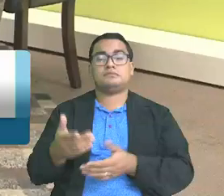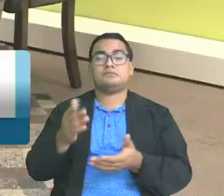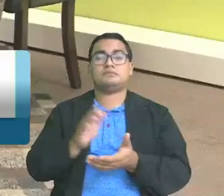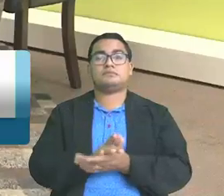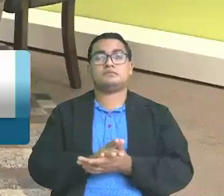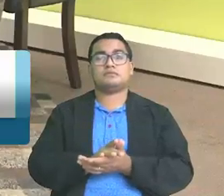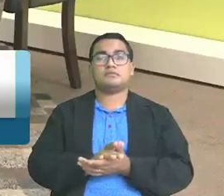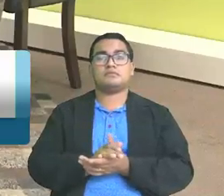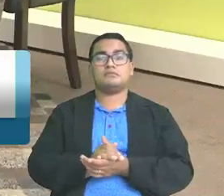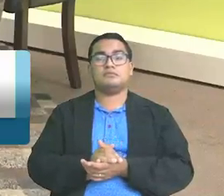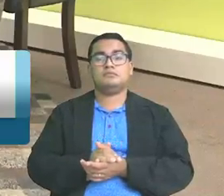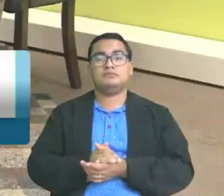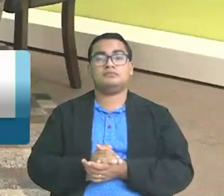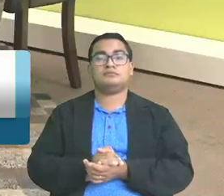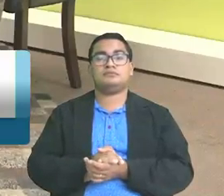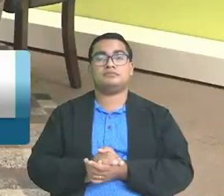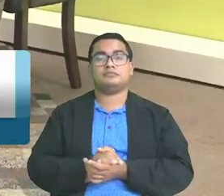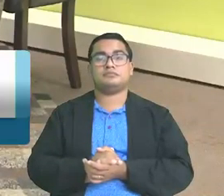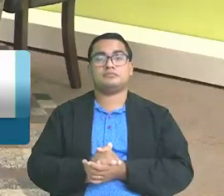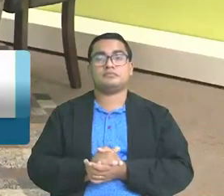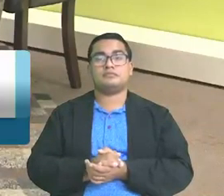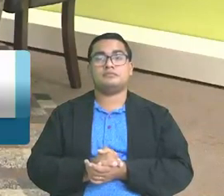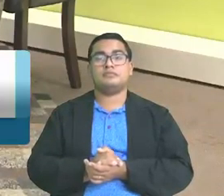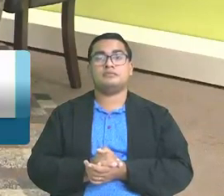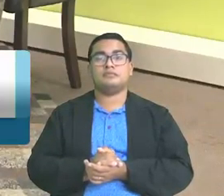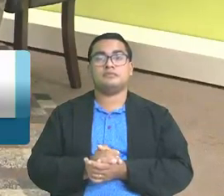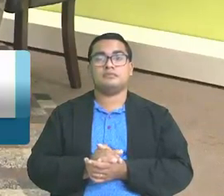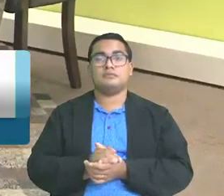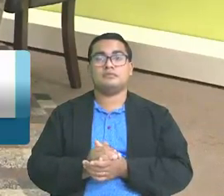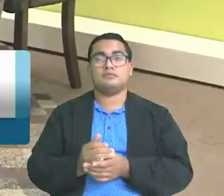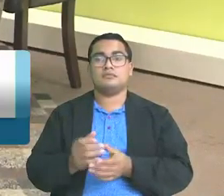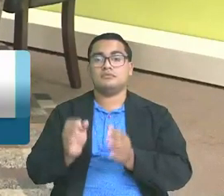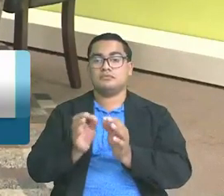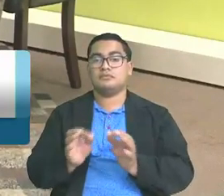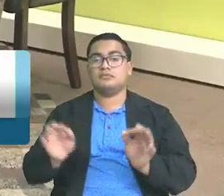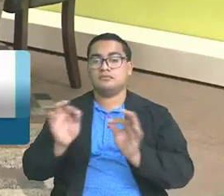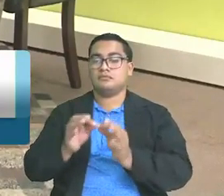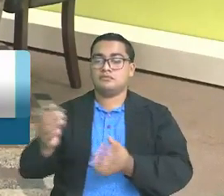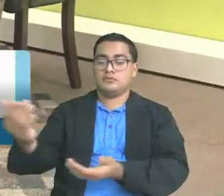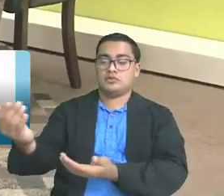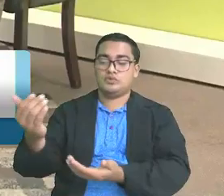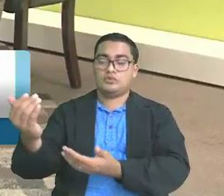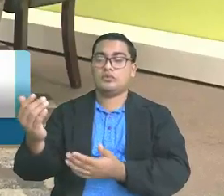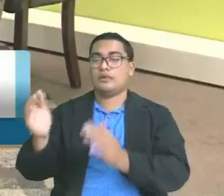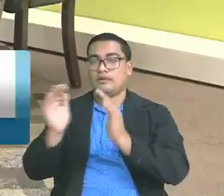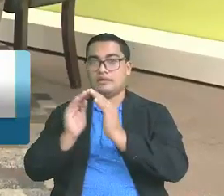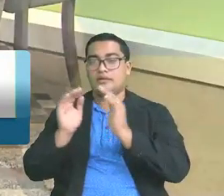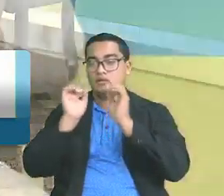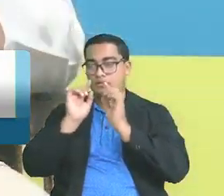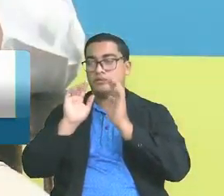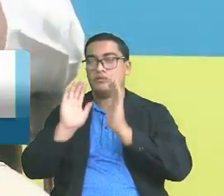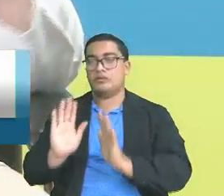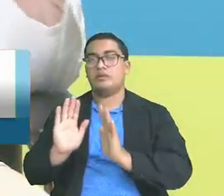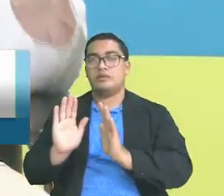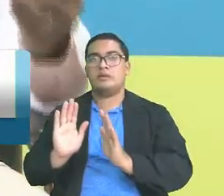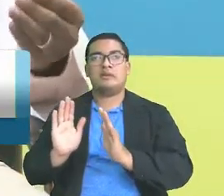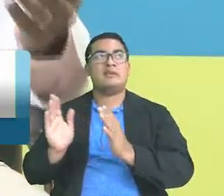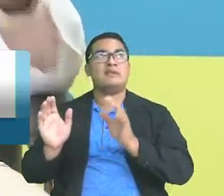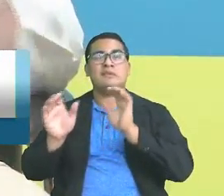todos los días y a toda hora. Okay. Son dos cosas, porque lo tiene en casa y ellos son nuestros ojos en casa. Okay. La comunicación y la